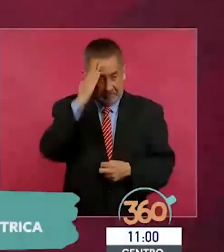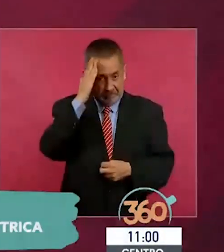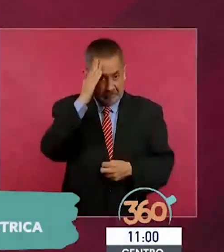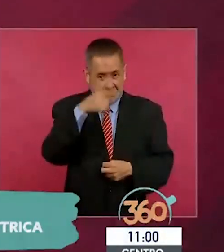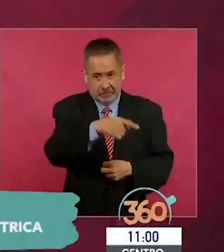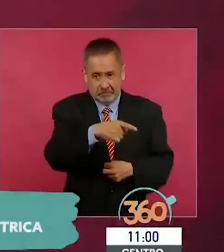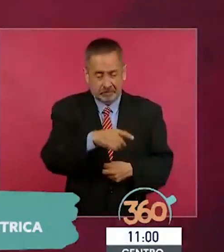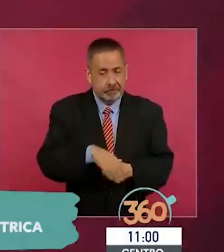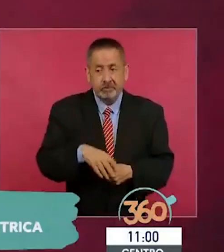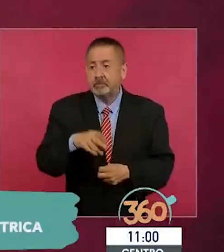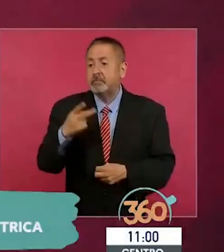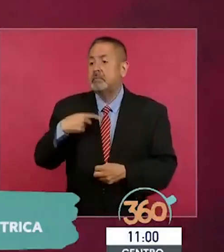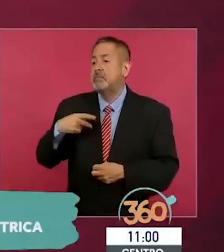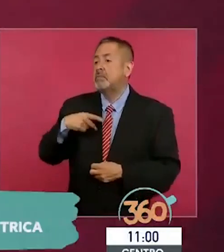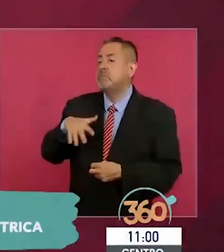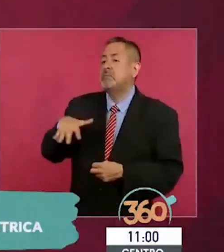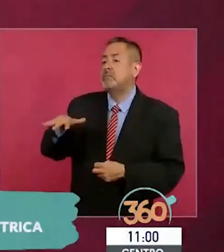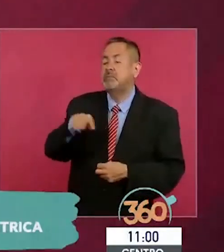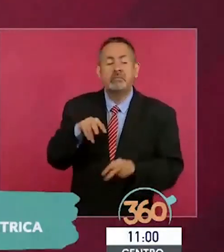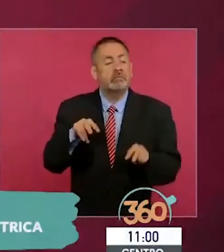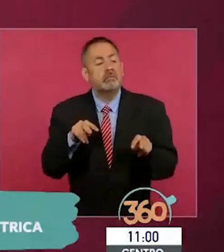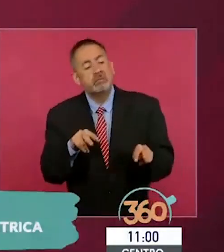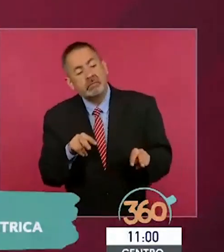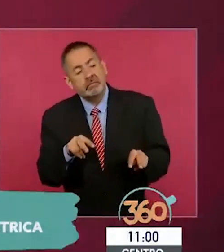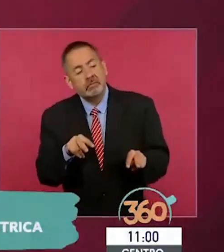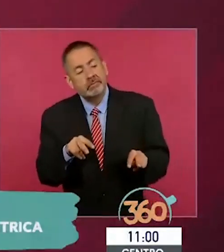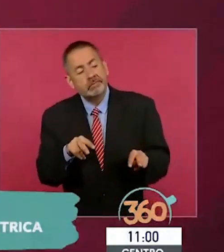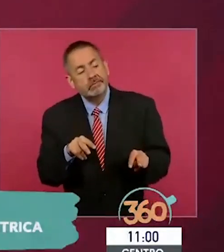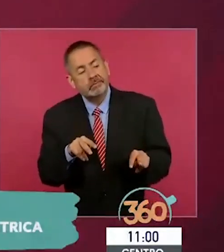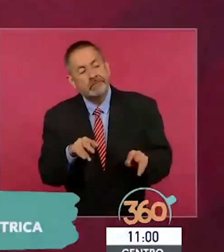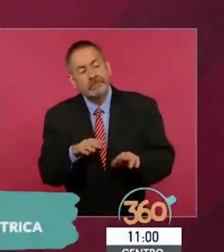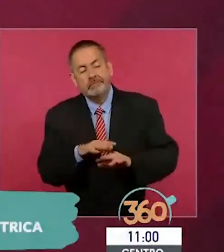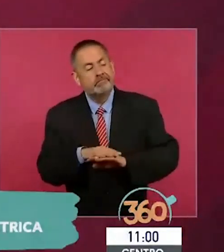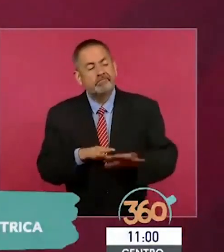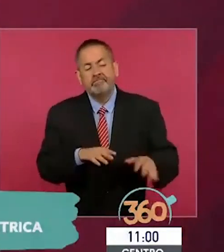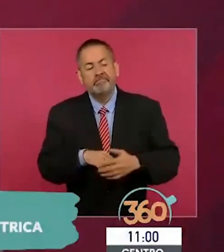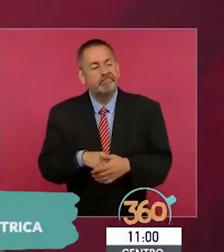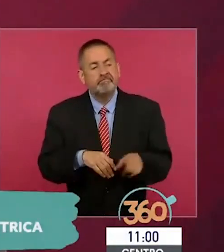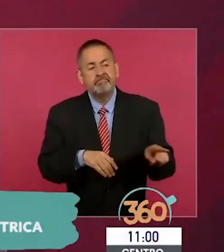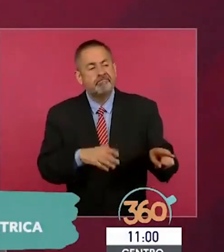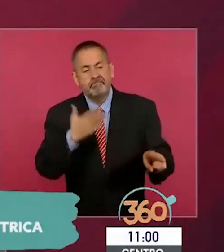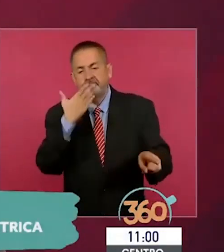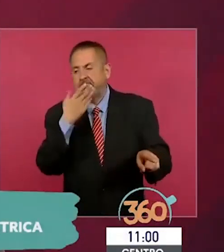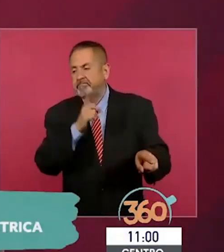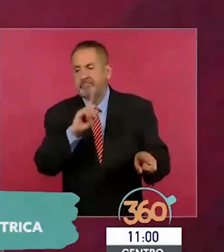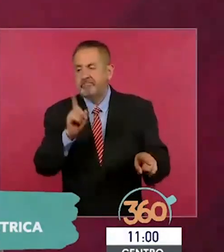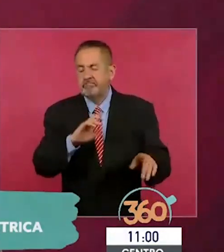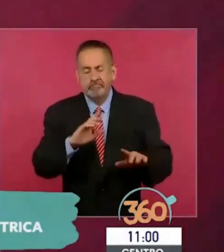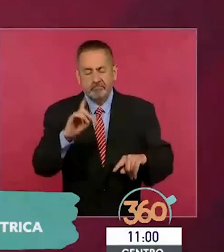más va a querer el pueblo